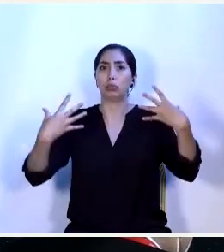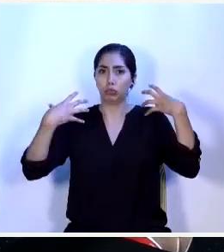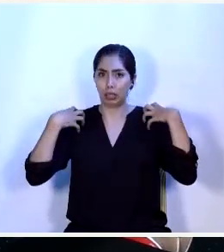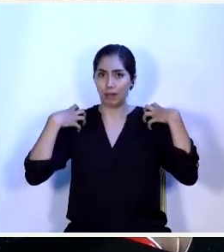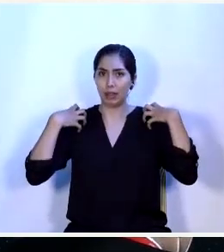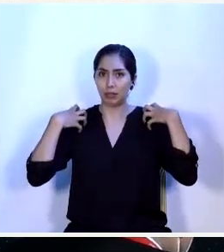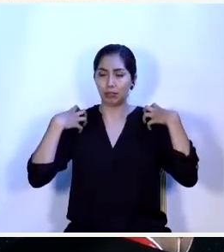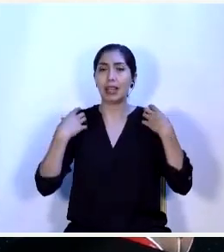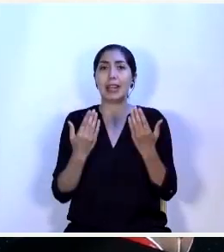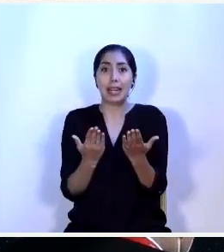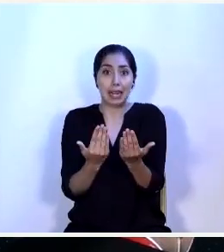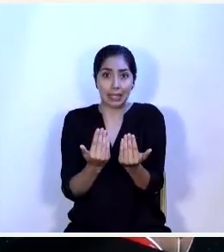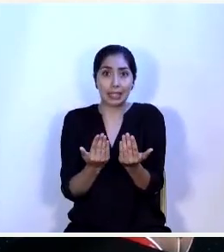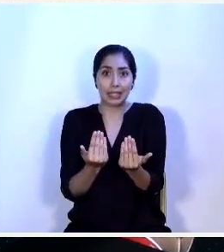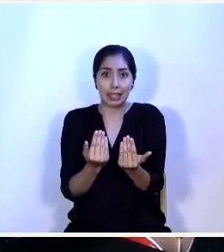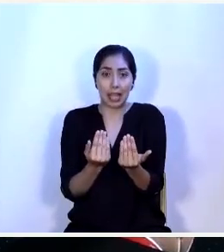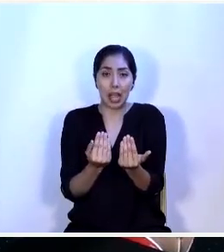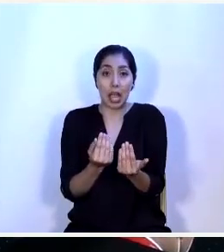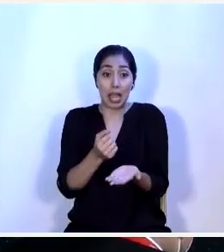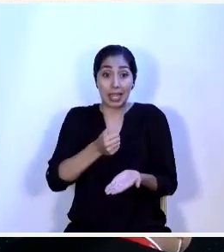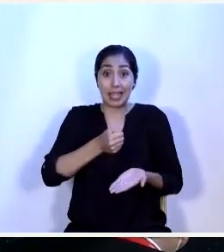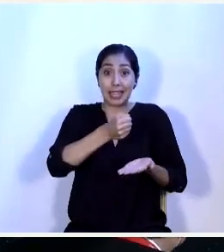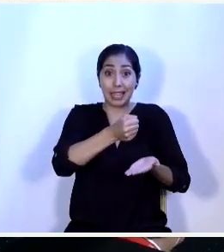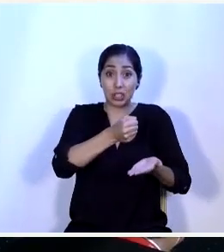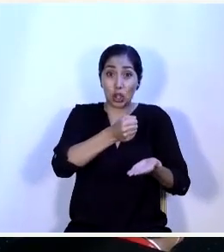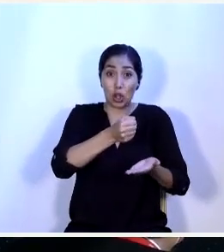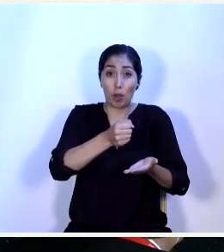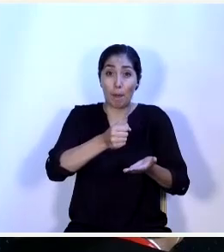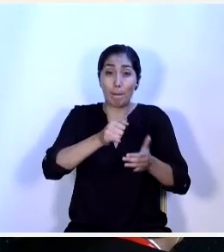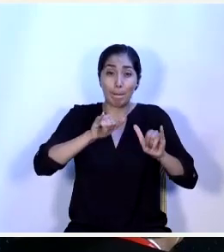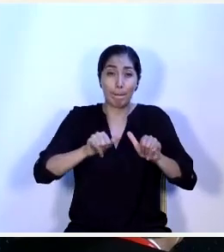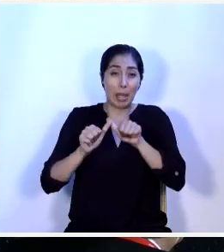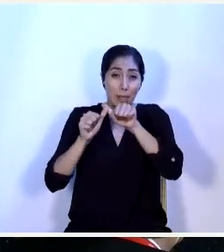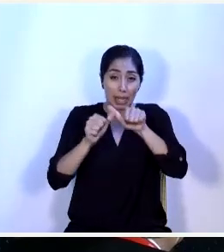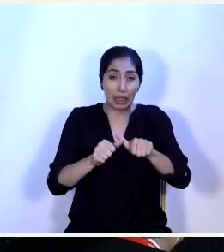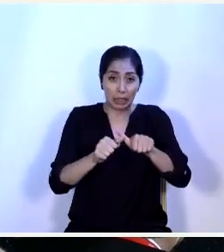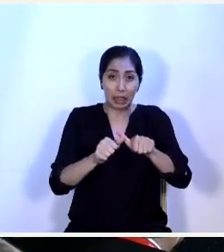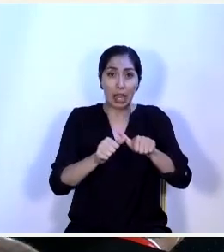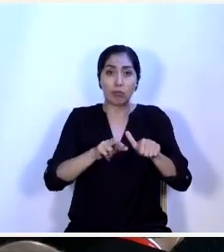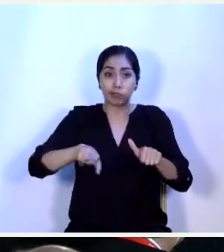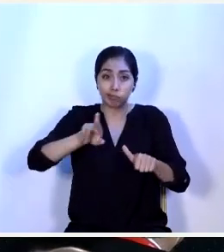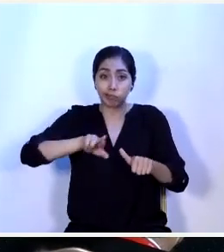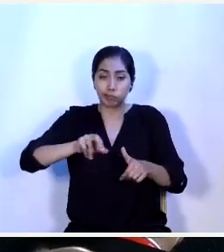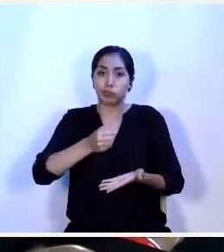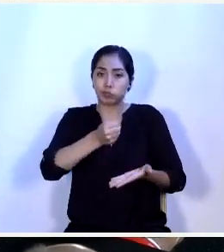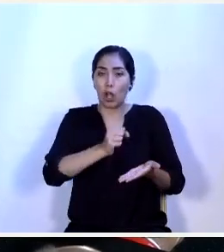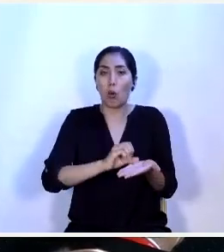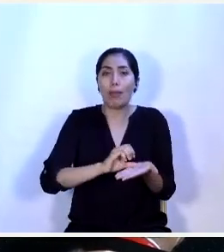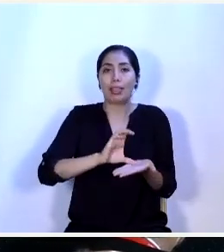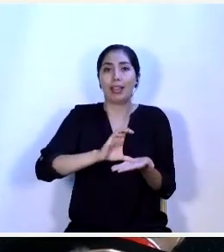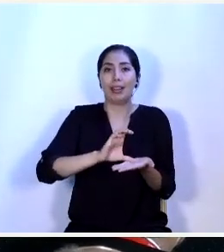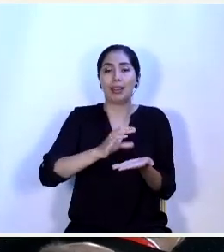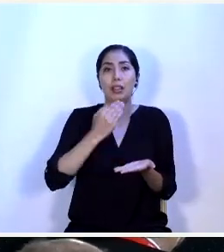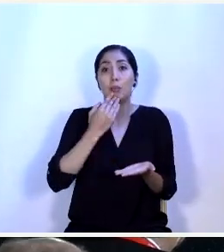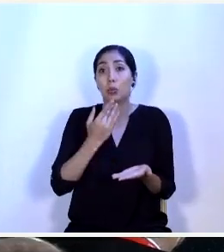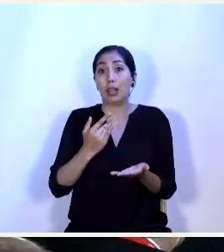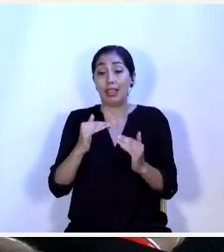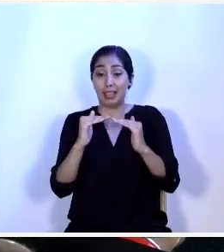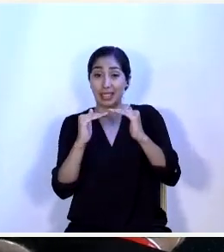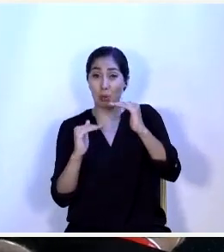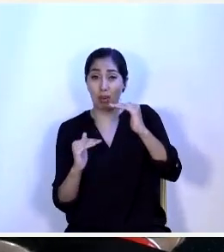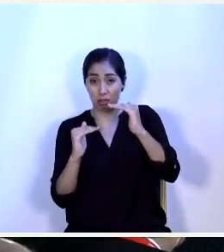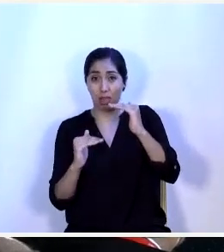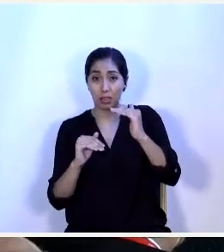requiere aumentar los ingresos permanentes. Además, debido a la elevada desigualdad existente en nuestro país,